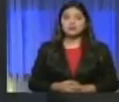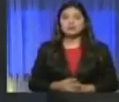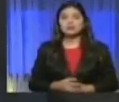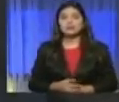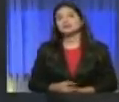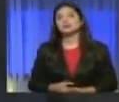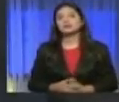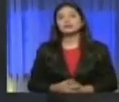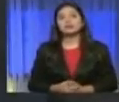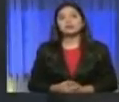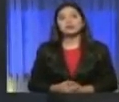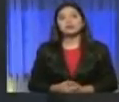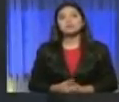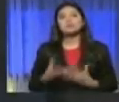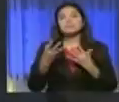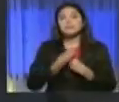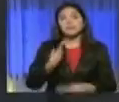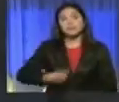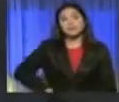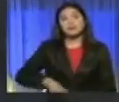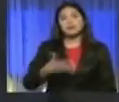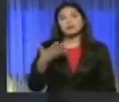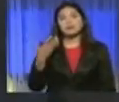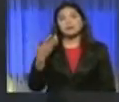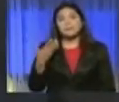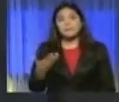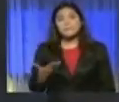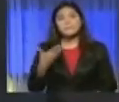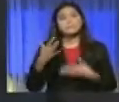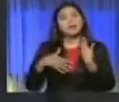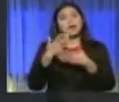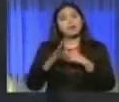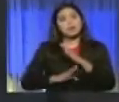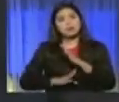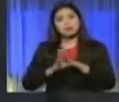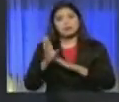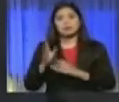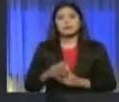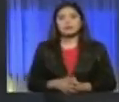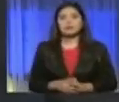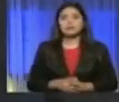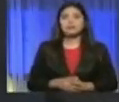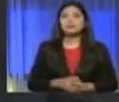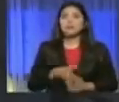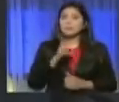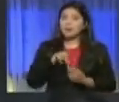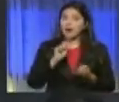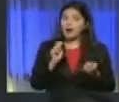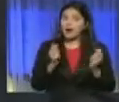Maduro está avanzando, está también cambiando el modelo